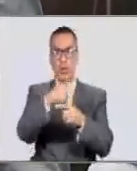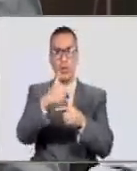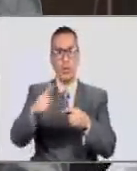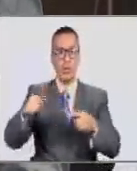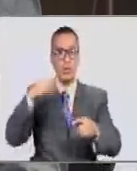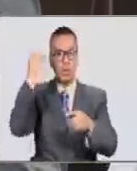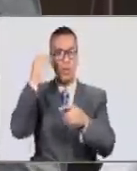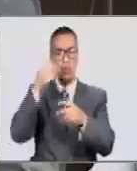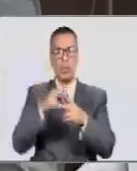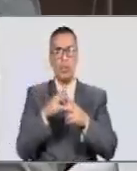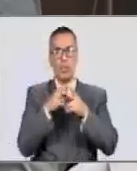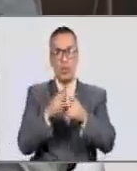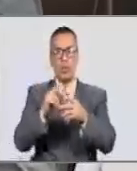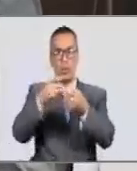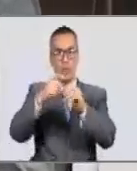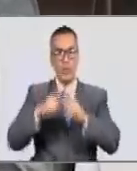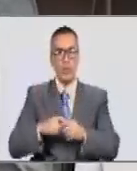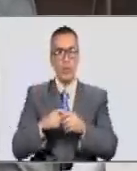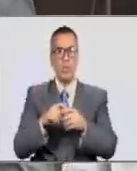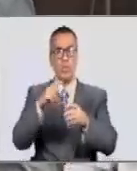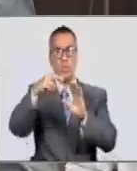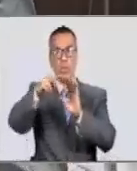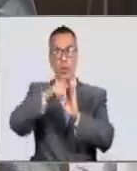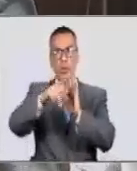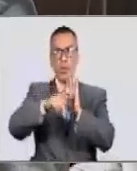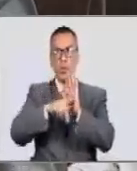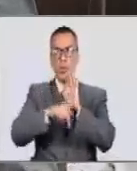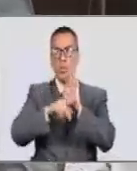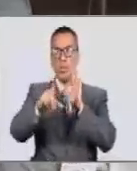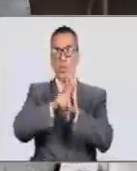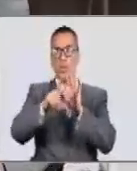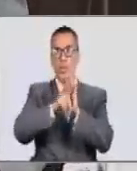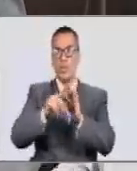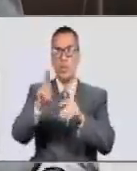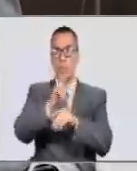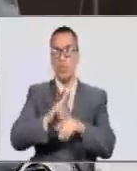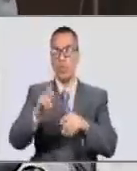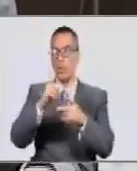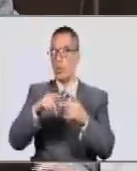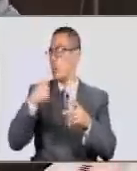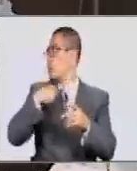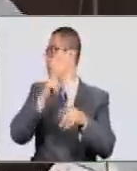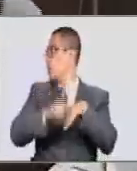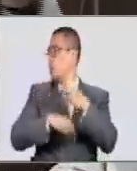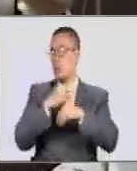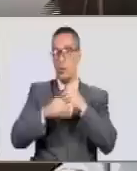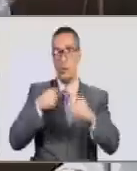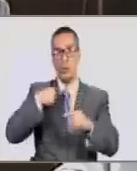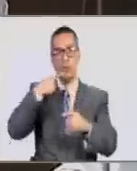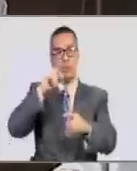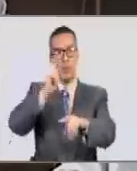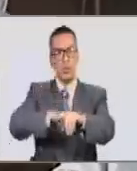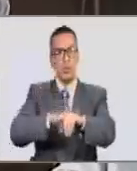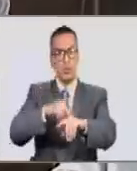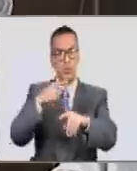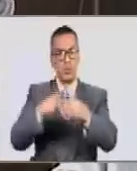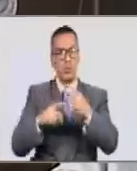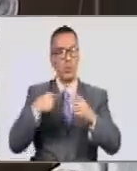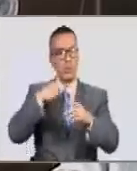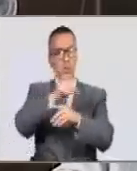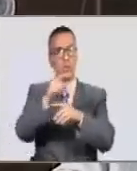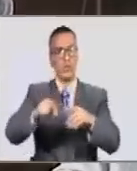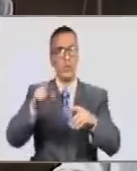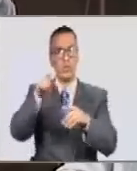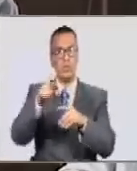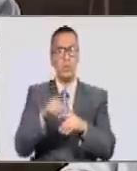que se considere afectado por ese instrumento de carácter normativo, digo, una ley estatal es un instrumento de nivel normativo que genera efectos para todos los ciudadanos